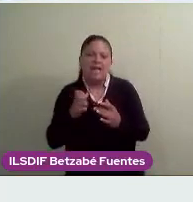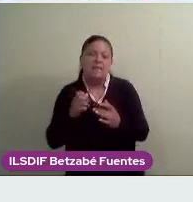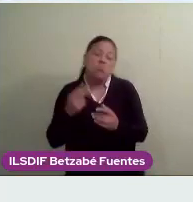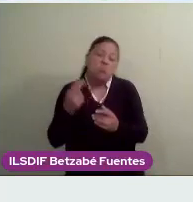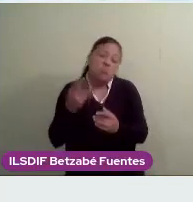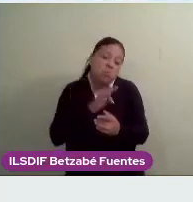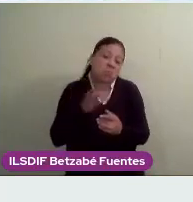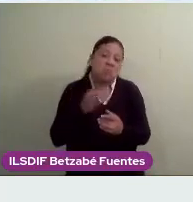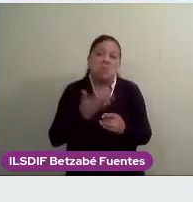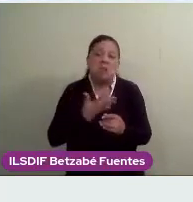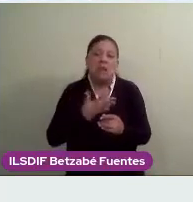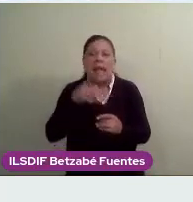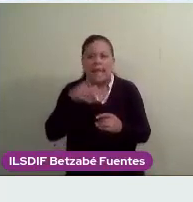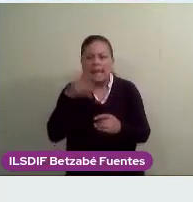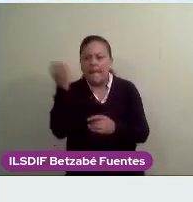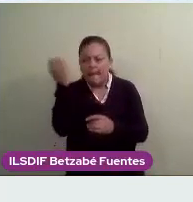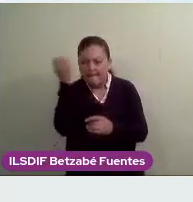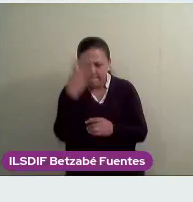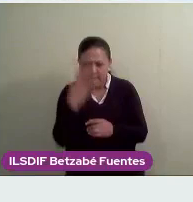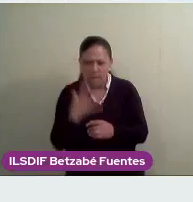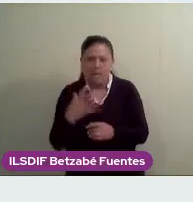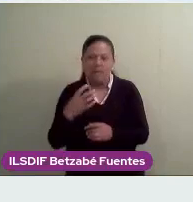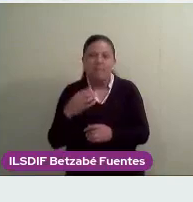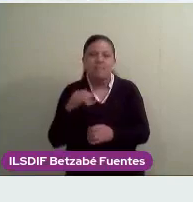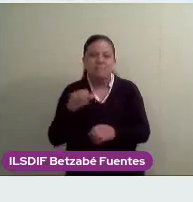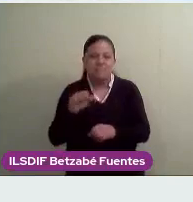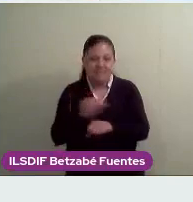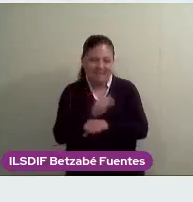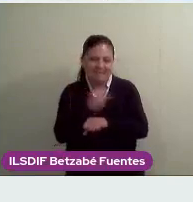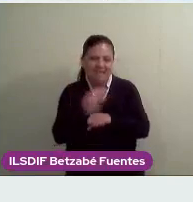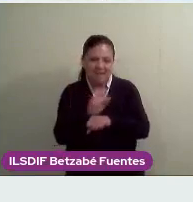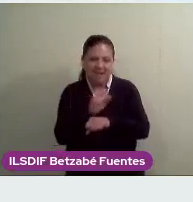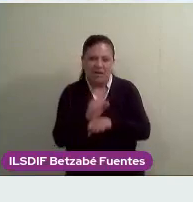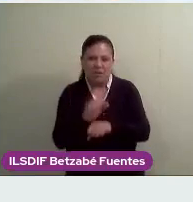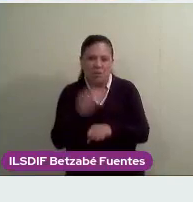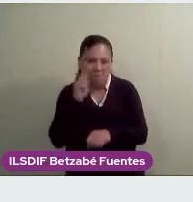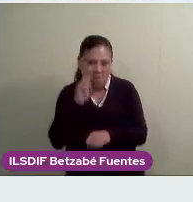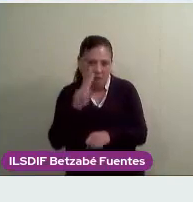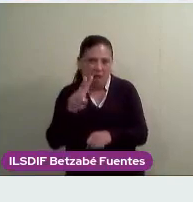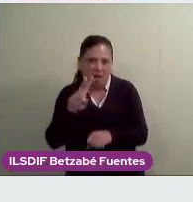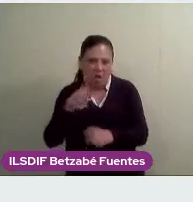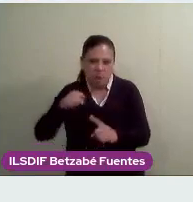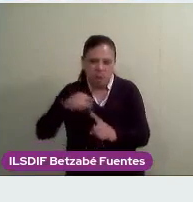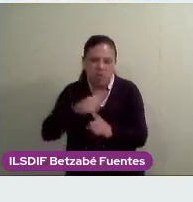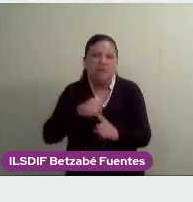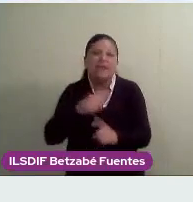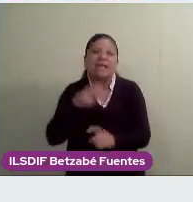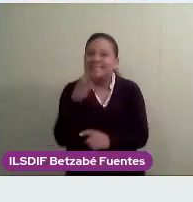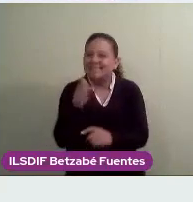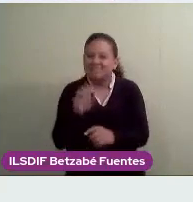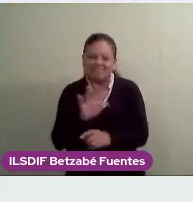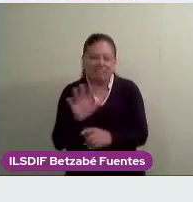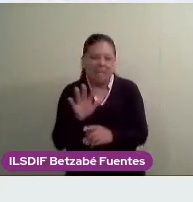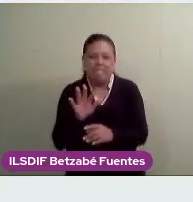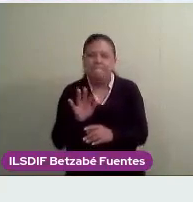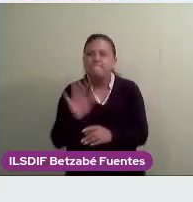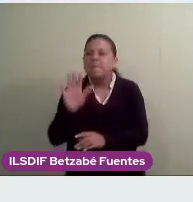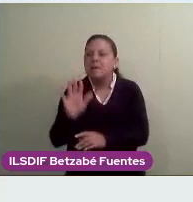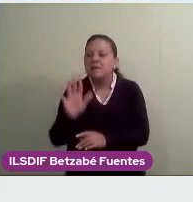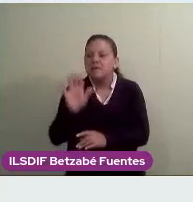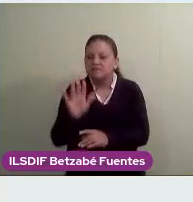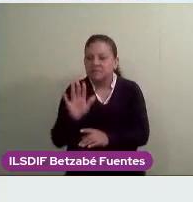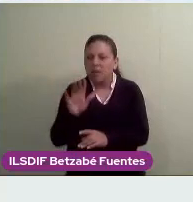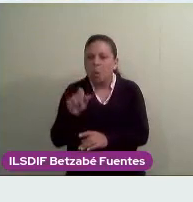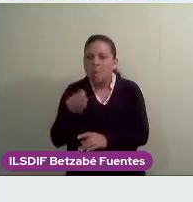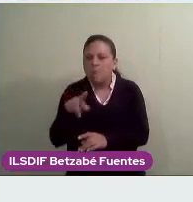del carro, ¿no? Es casi como la más fuerte, pero tal vez tiene un accidente muy fuerte donde pierde el conocimiento,